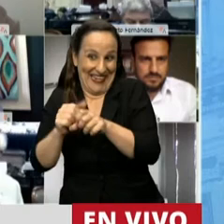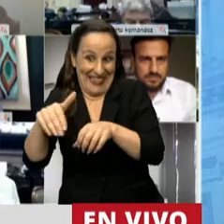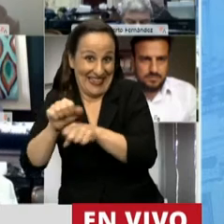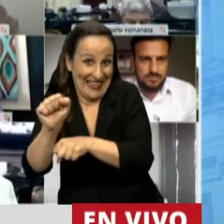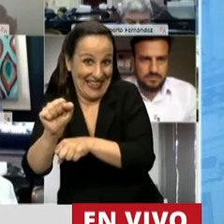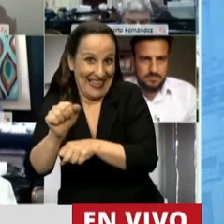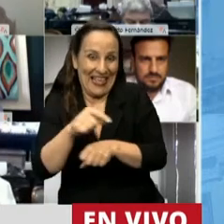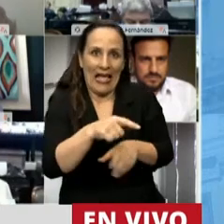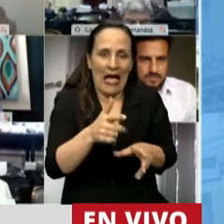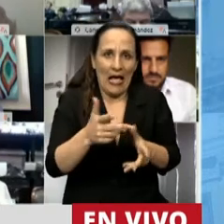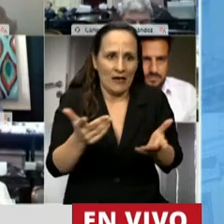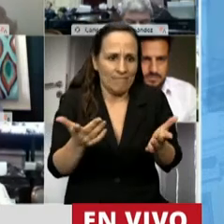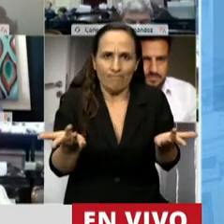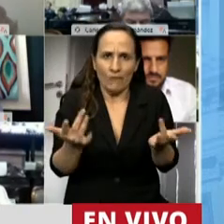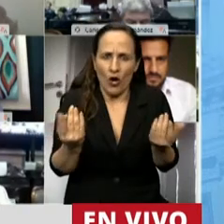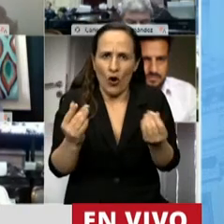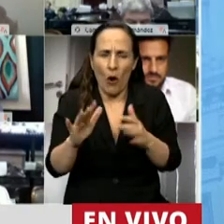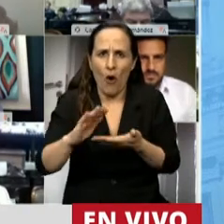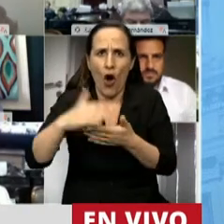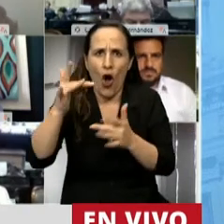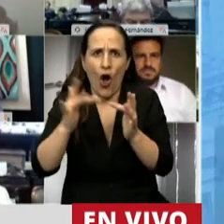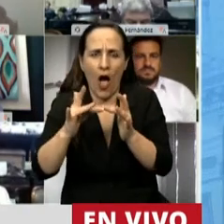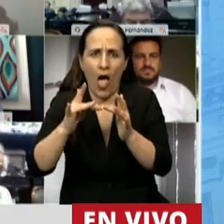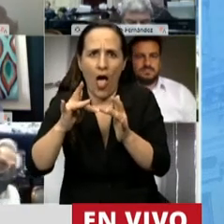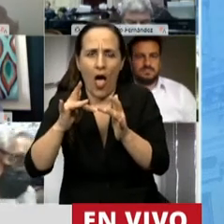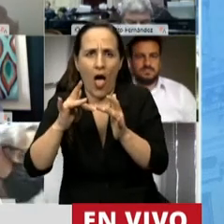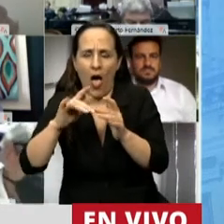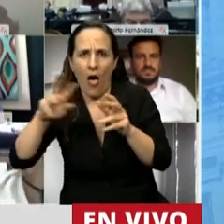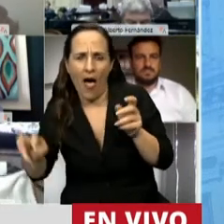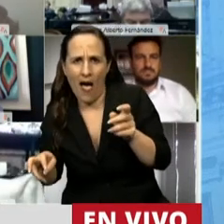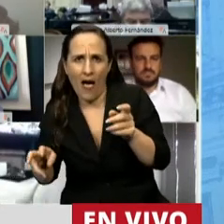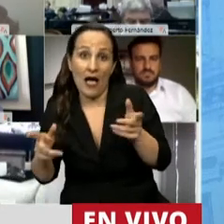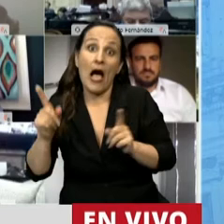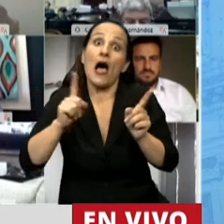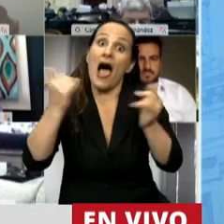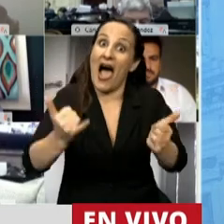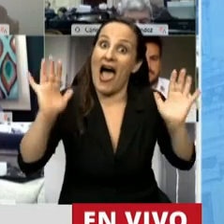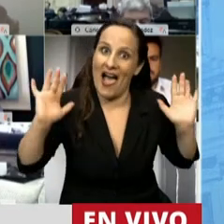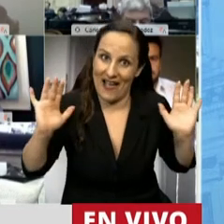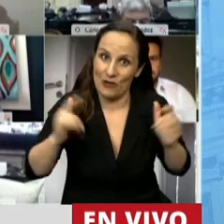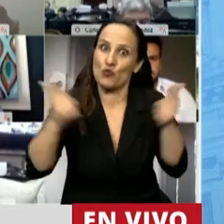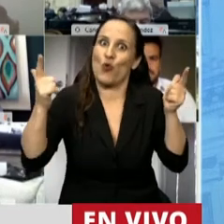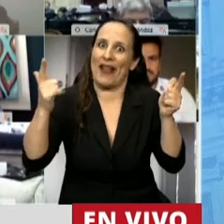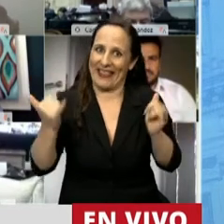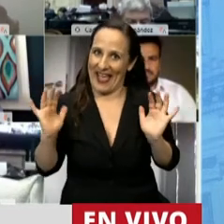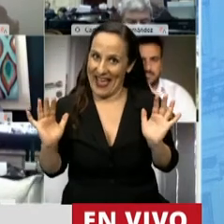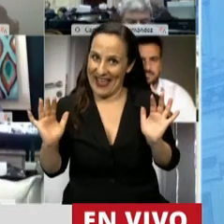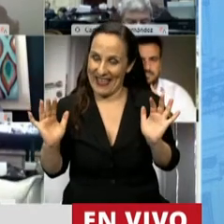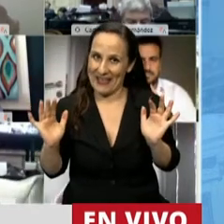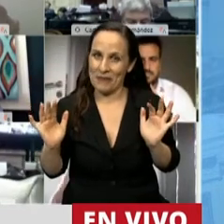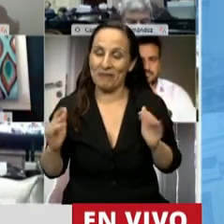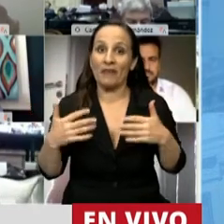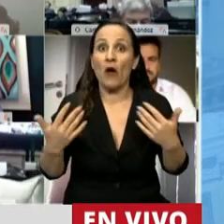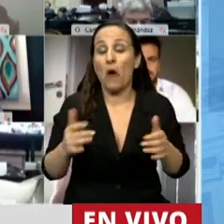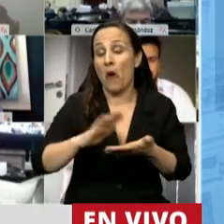de desconectarse de una aplicación virtual, aquellos que tienen suerte, o de